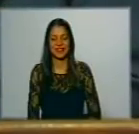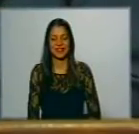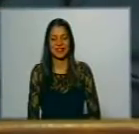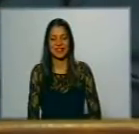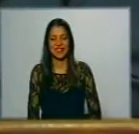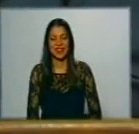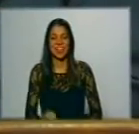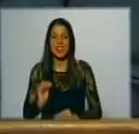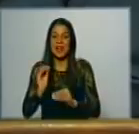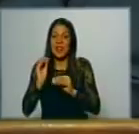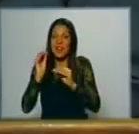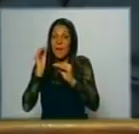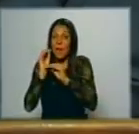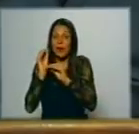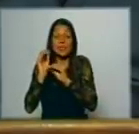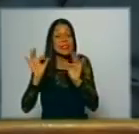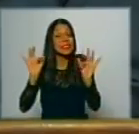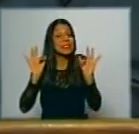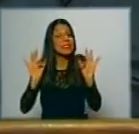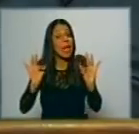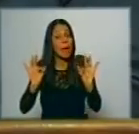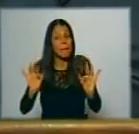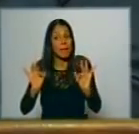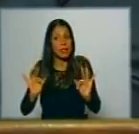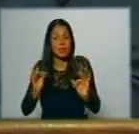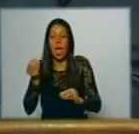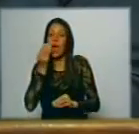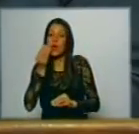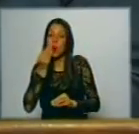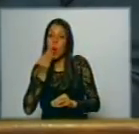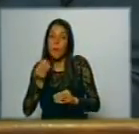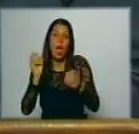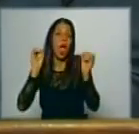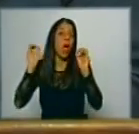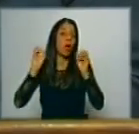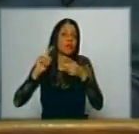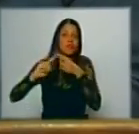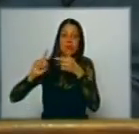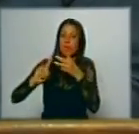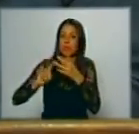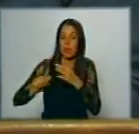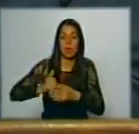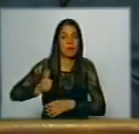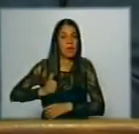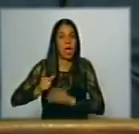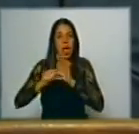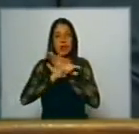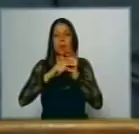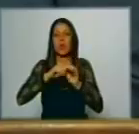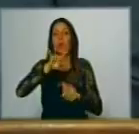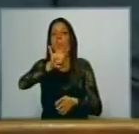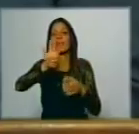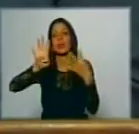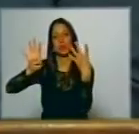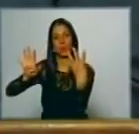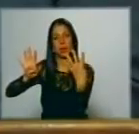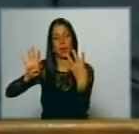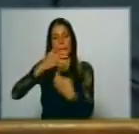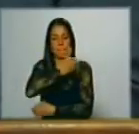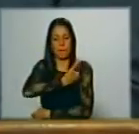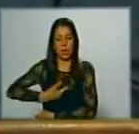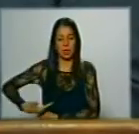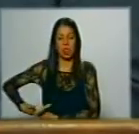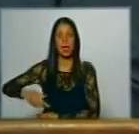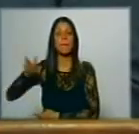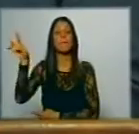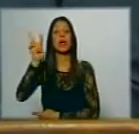Protección excepcional de bienes y servicios priorizados. Artículo 49. El presidente de la